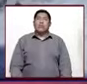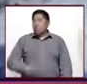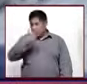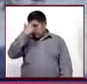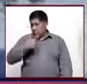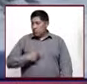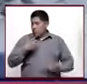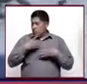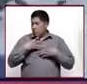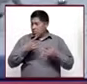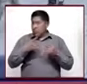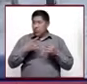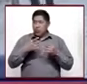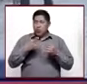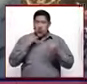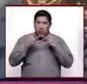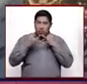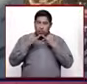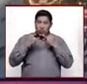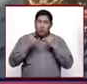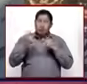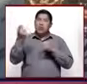Personalmente me gusta ver los informativos.